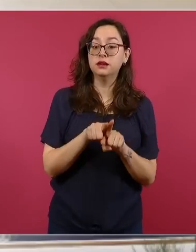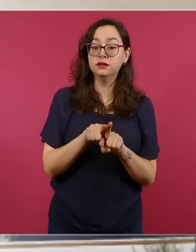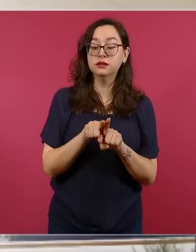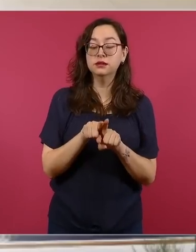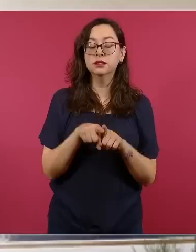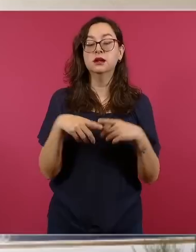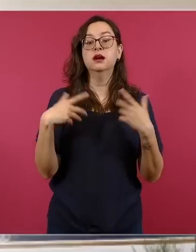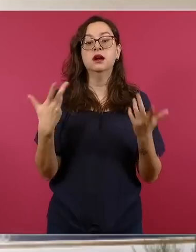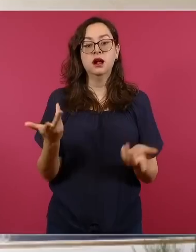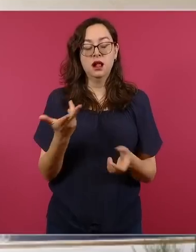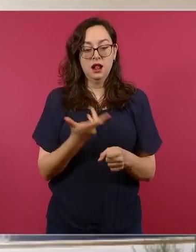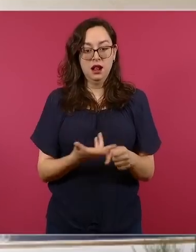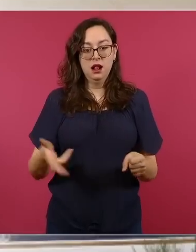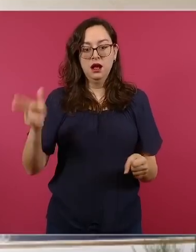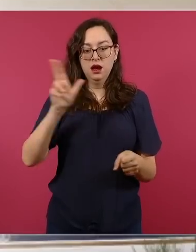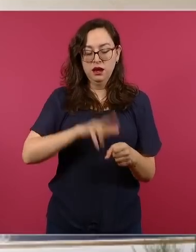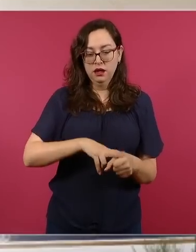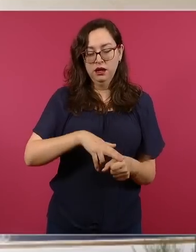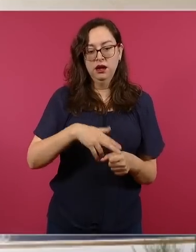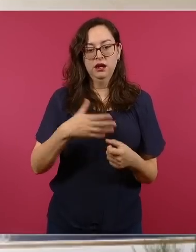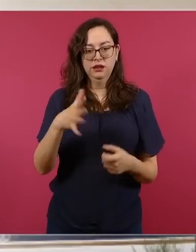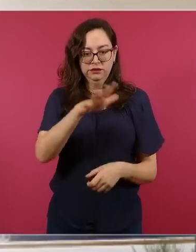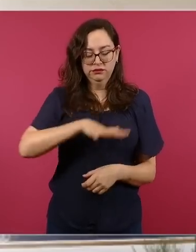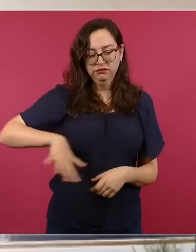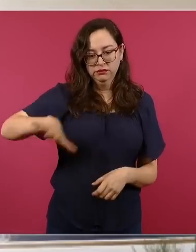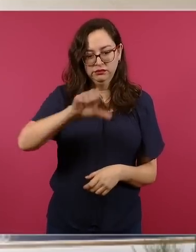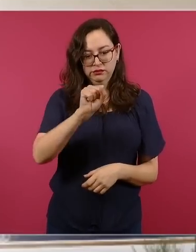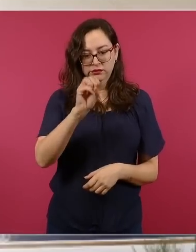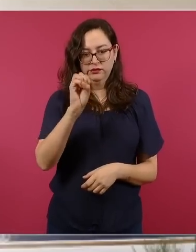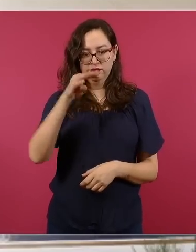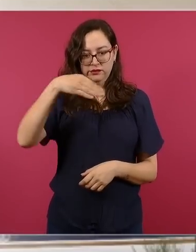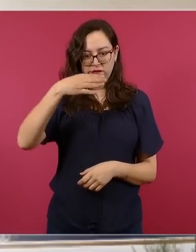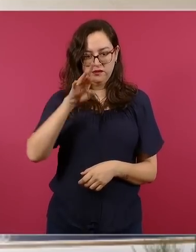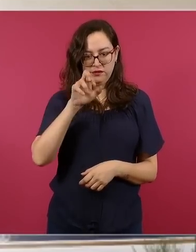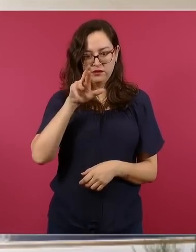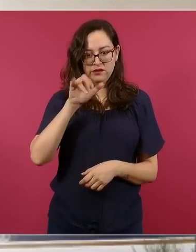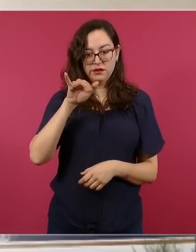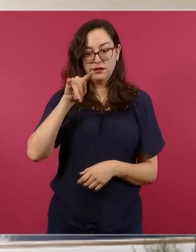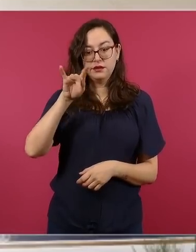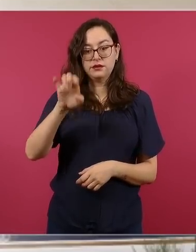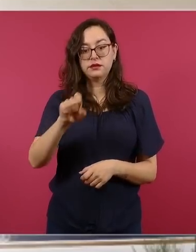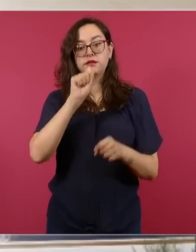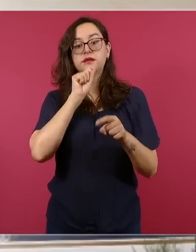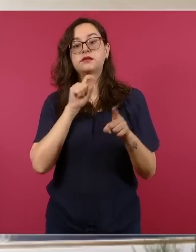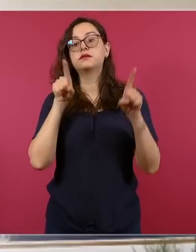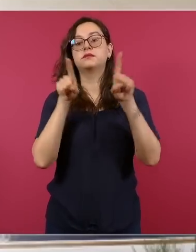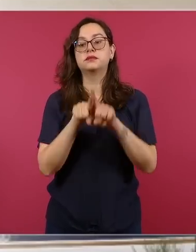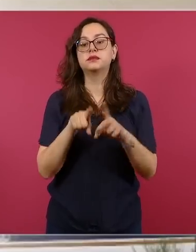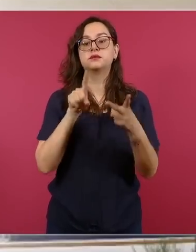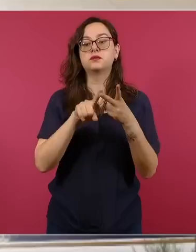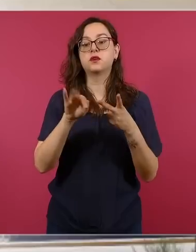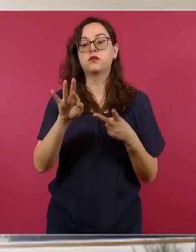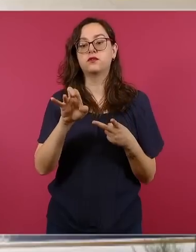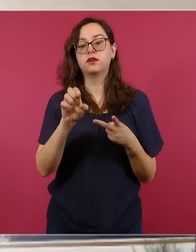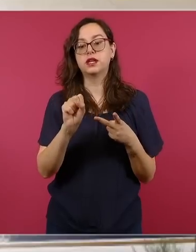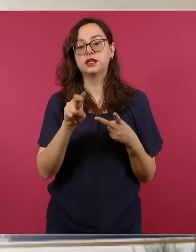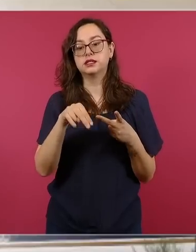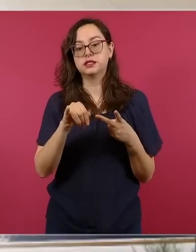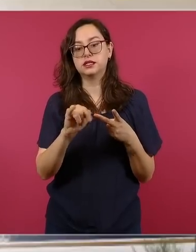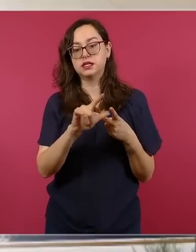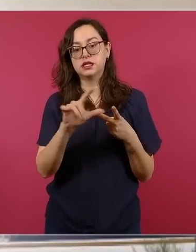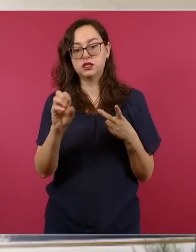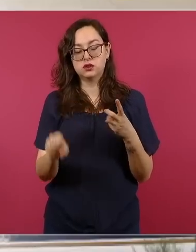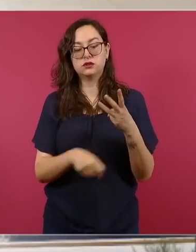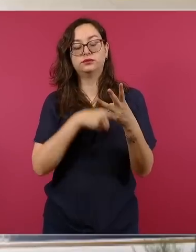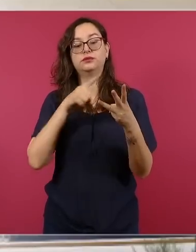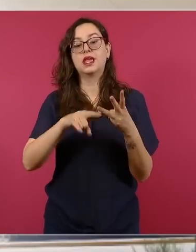puso en operación del Hospital Comunitario de Sombrerete, el Hospital de Extensión de Fresnillo del Seguro Social y el Centro de Salud de Jerez de las